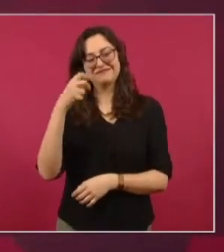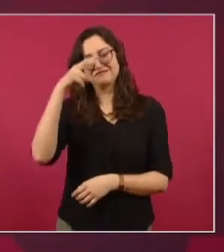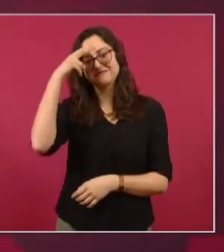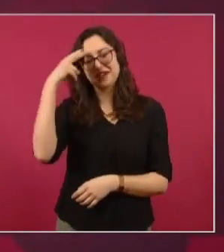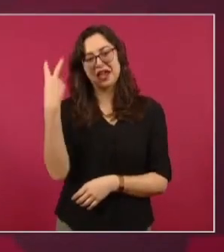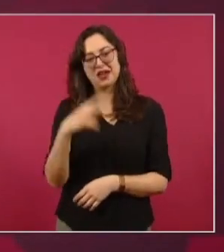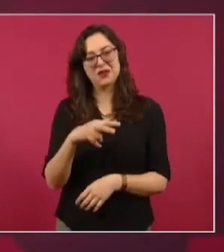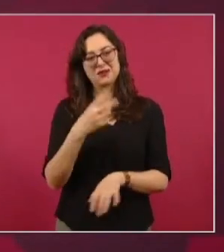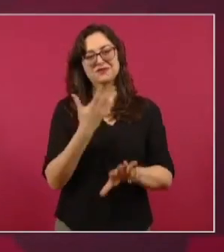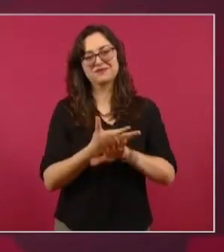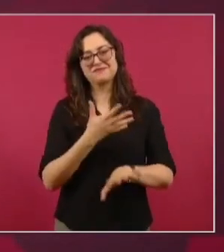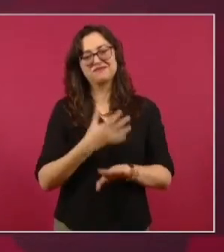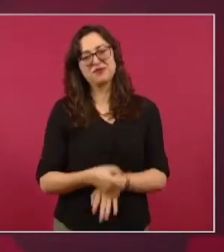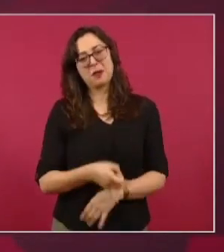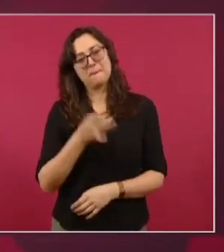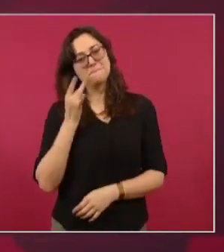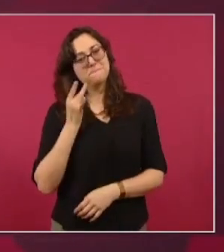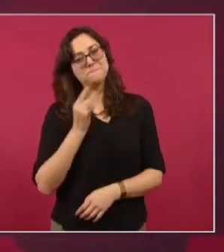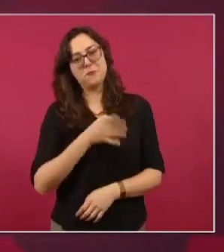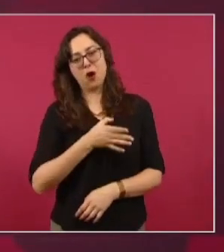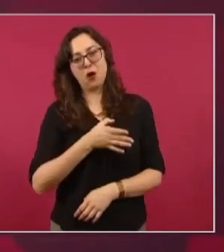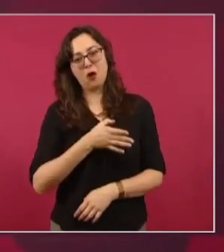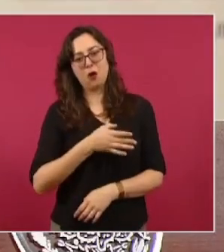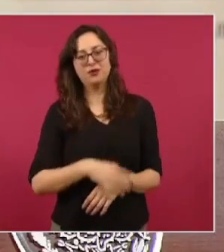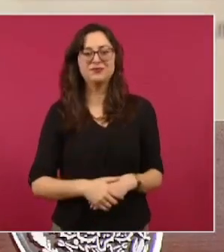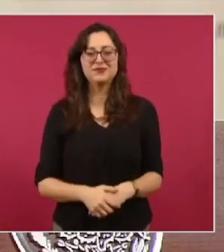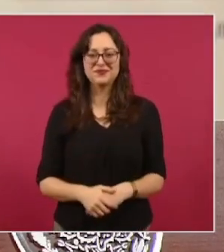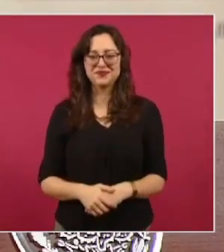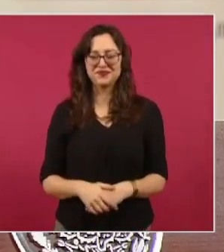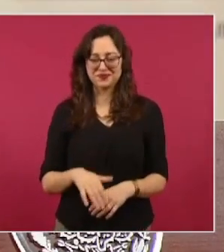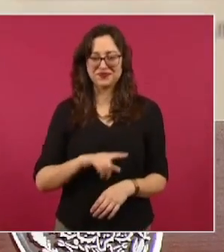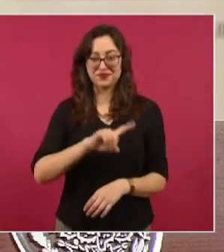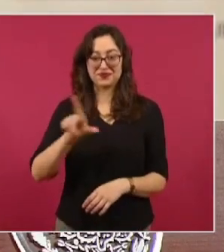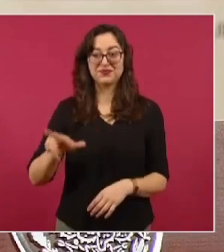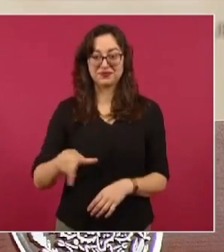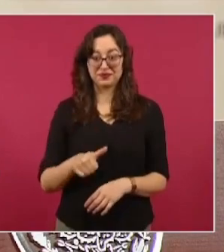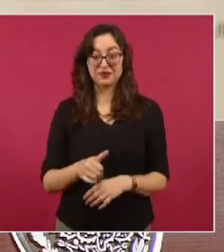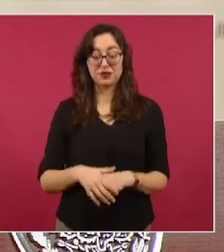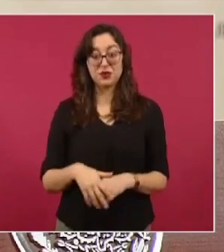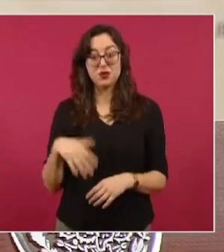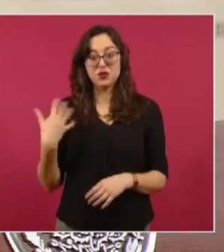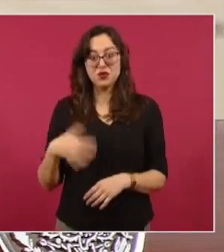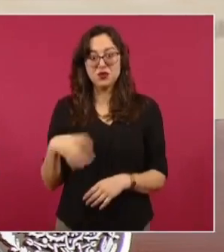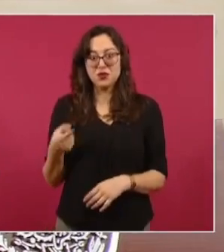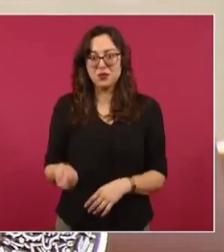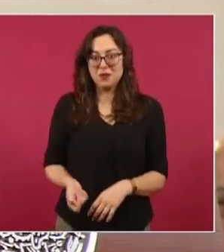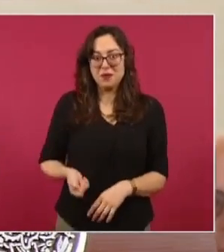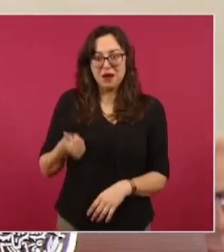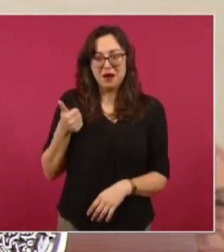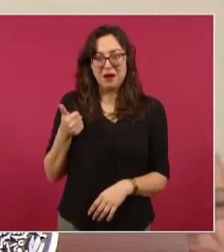De eso vamos a hablar más adelante. Es todo un acontecimiento.